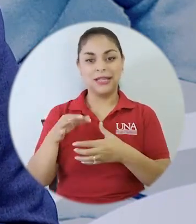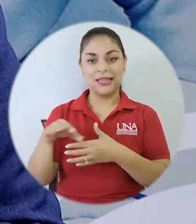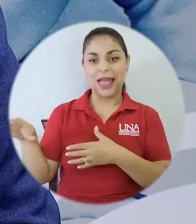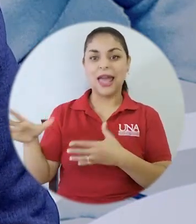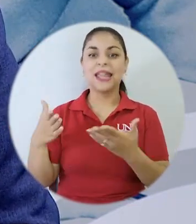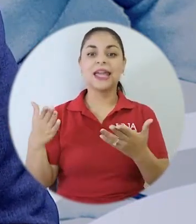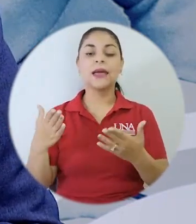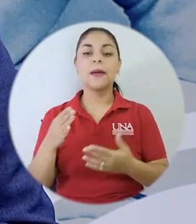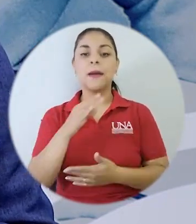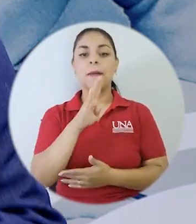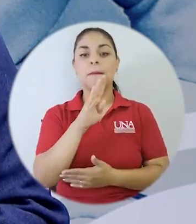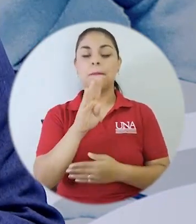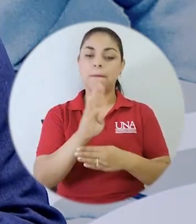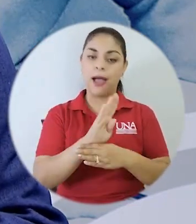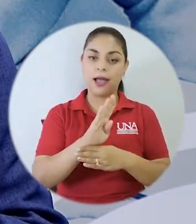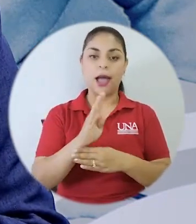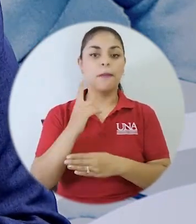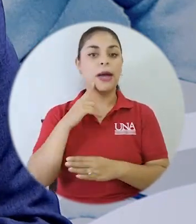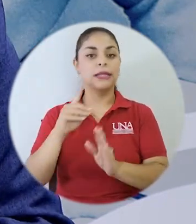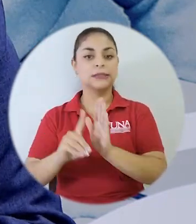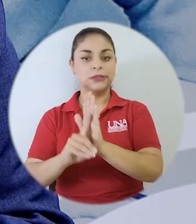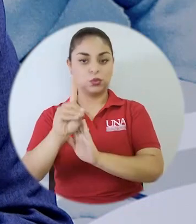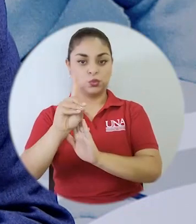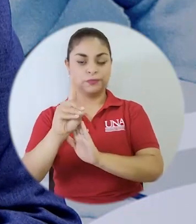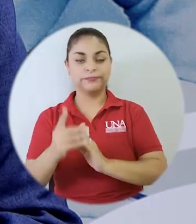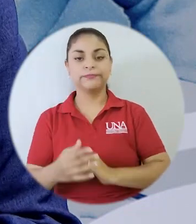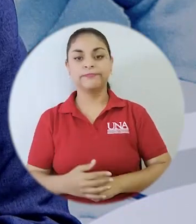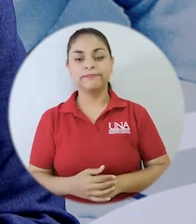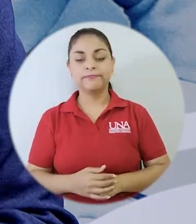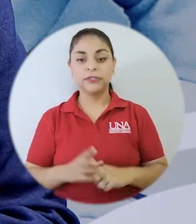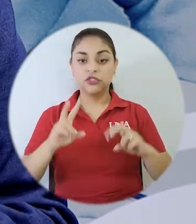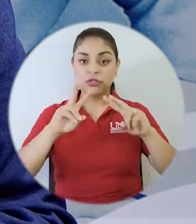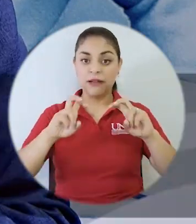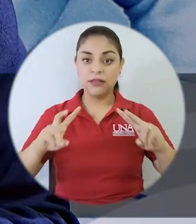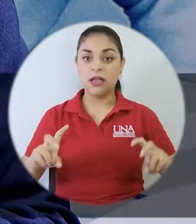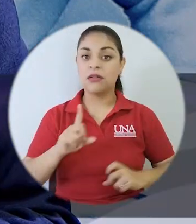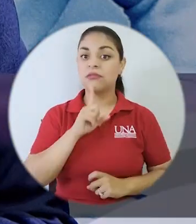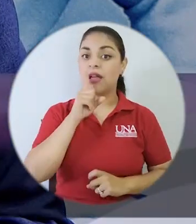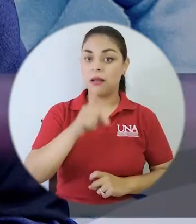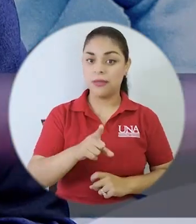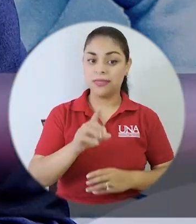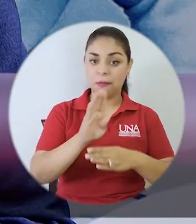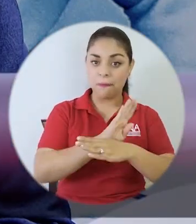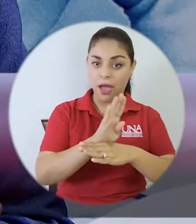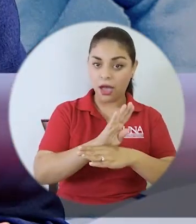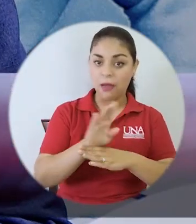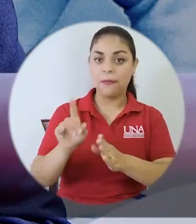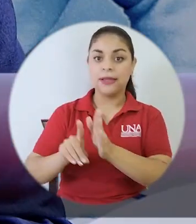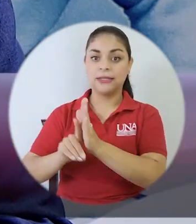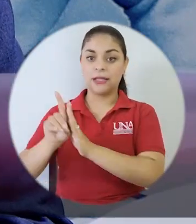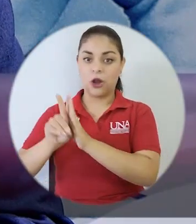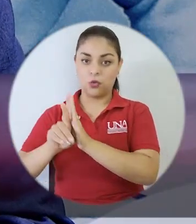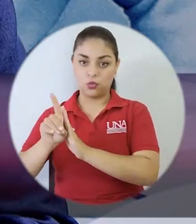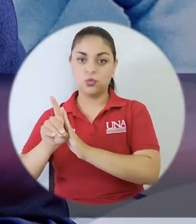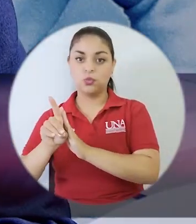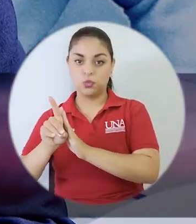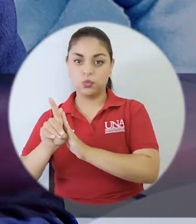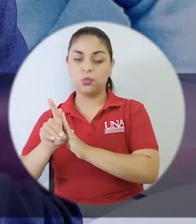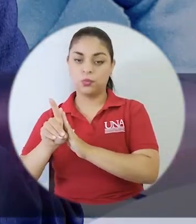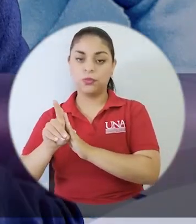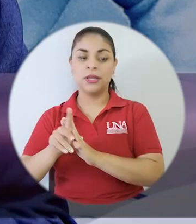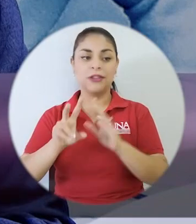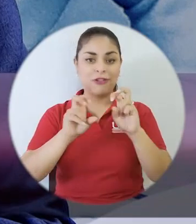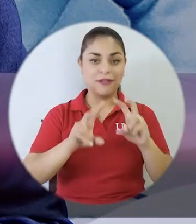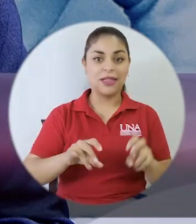quisiera dejar por fuera, y es la banca para el desarrollo, ¿verdad? Revisar realmente los mecanismos de banca para el desarrollo